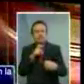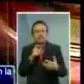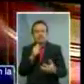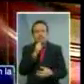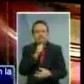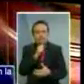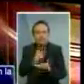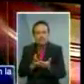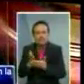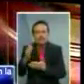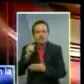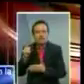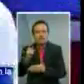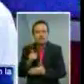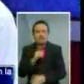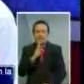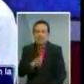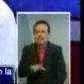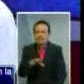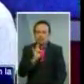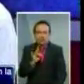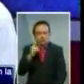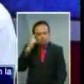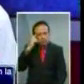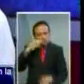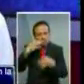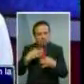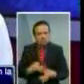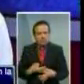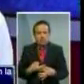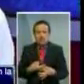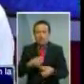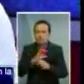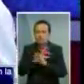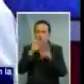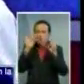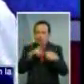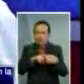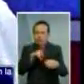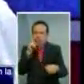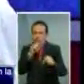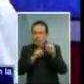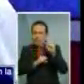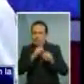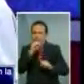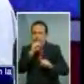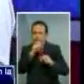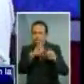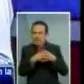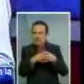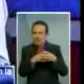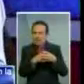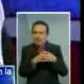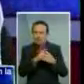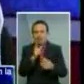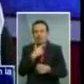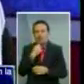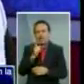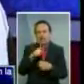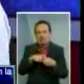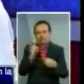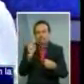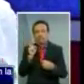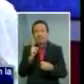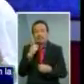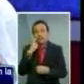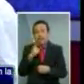antes de empezar la legislatura. Estas decisiones se hacen por convicción. Nunca es un buen momento para salir de un partido, para el propio partido. Nunca, nunca quiere que un parlamentario se vaya.